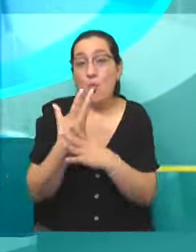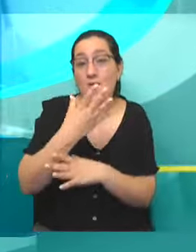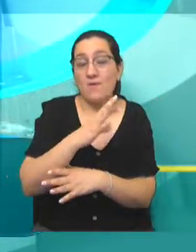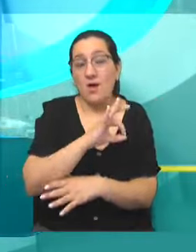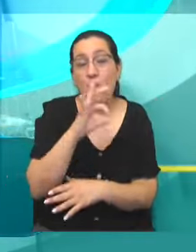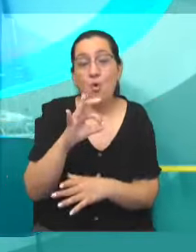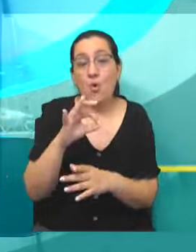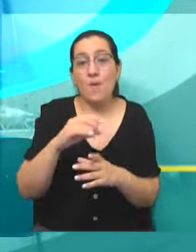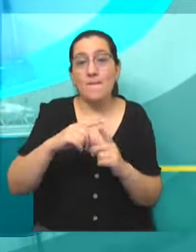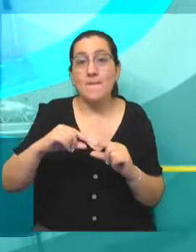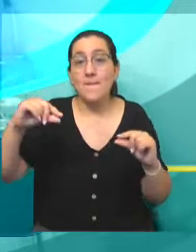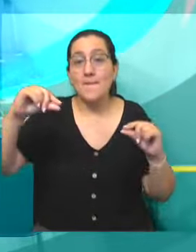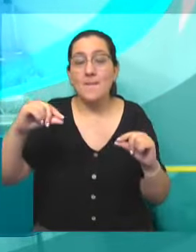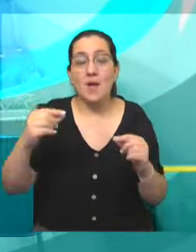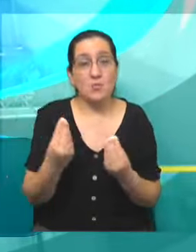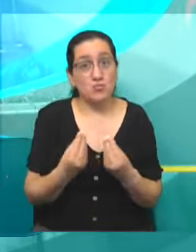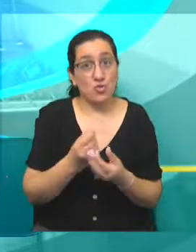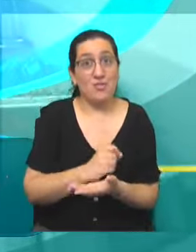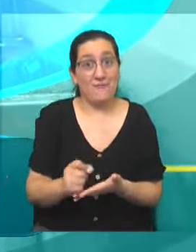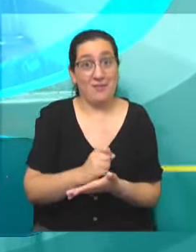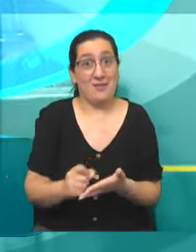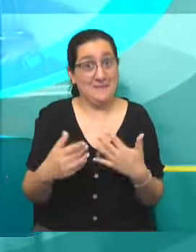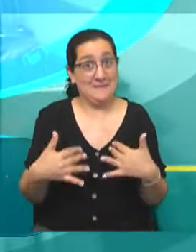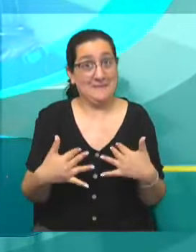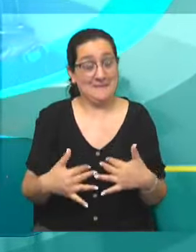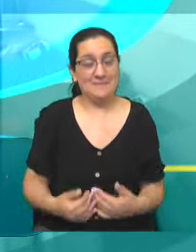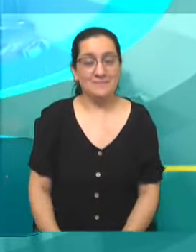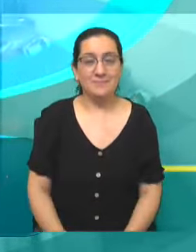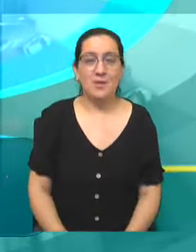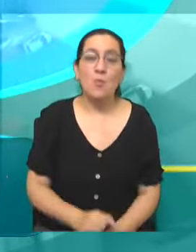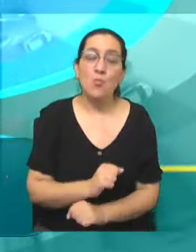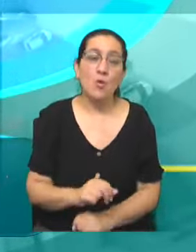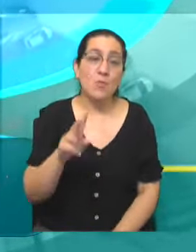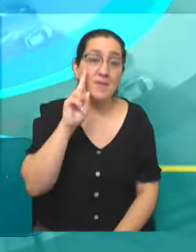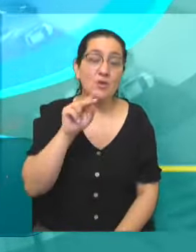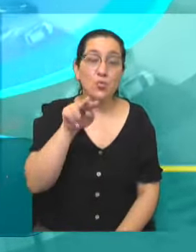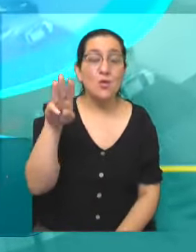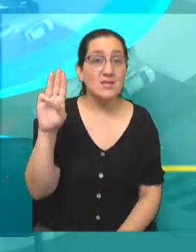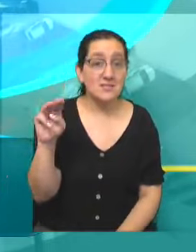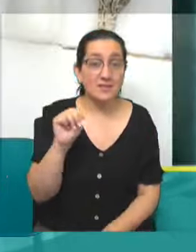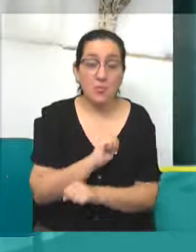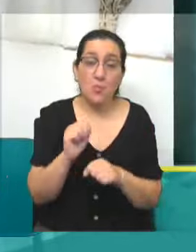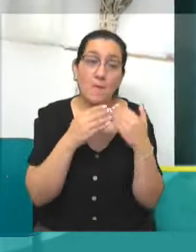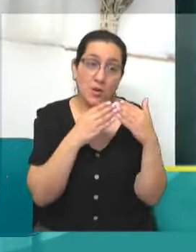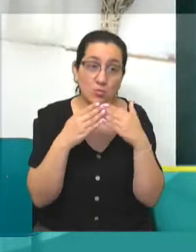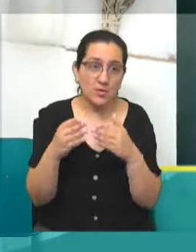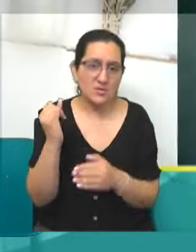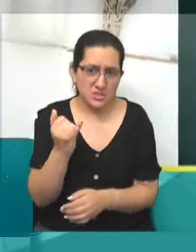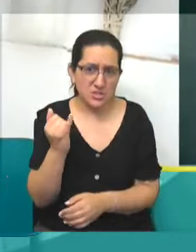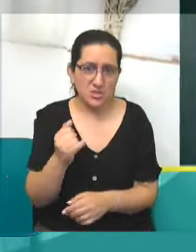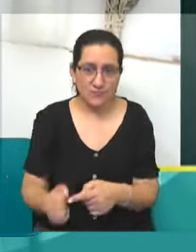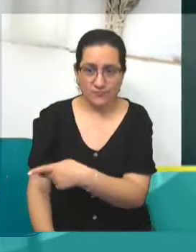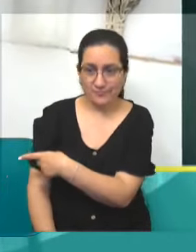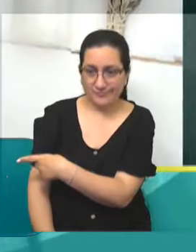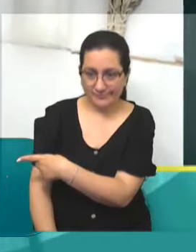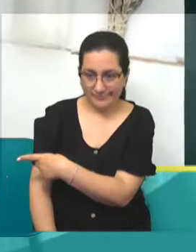no es lo mismo. Nos vamos con pila de deberes, Tati, de verdad. Sí. Cualquier cosa nos metemos en su Instagram y te hacemos las preguntas que tengamos que ¿tienen hacerte? El Instagram para